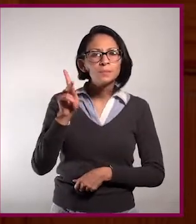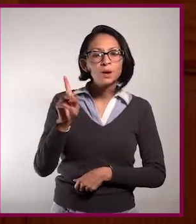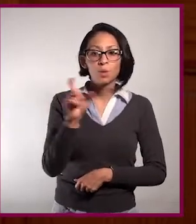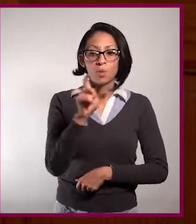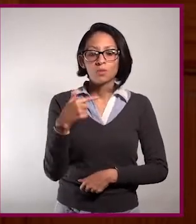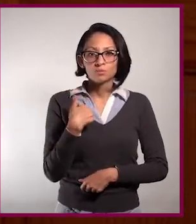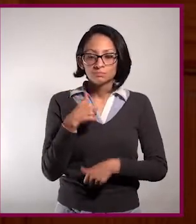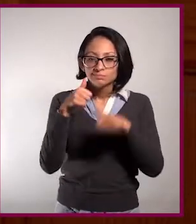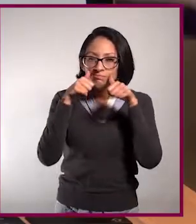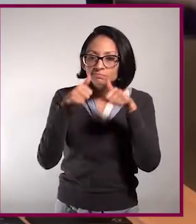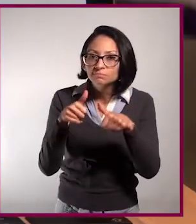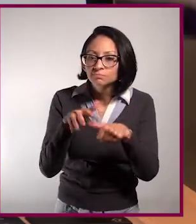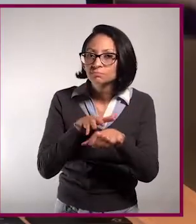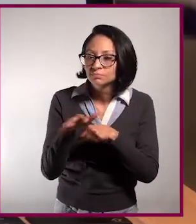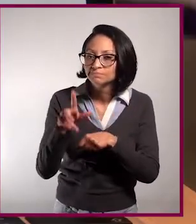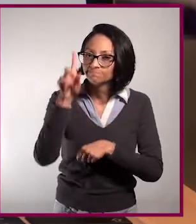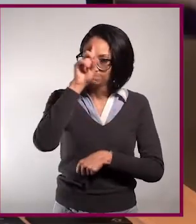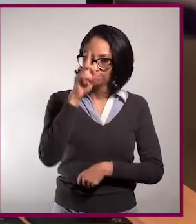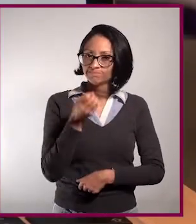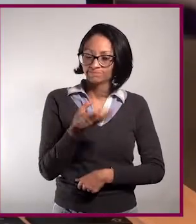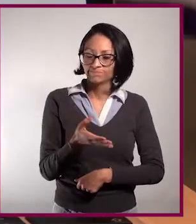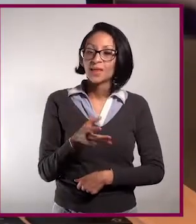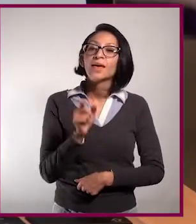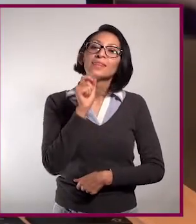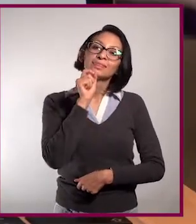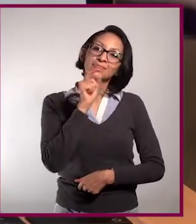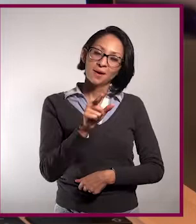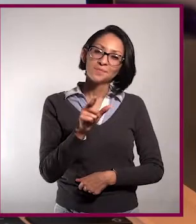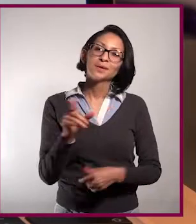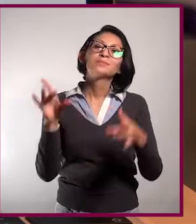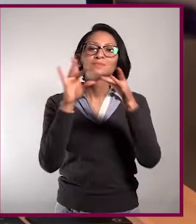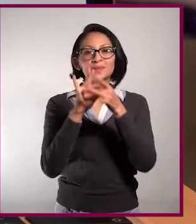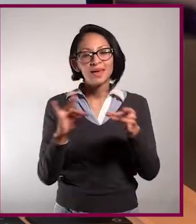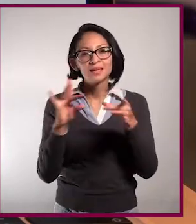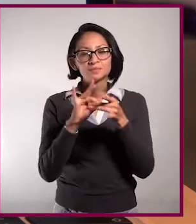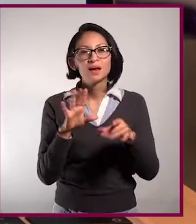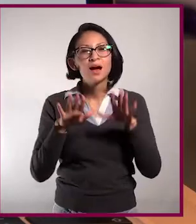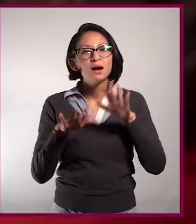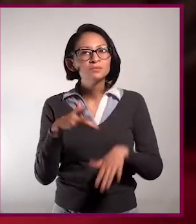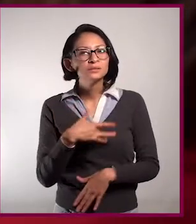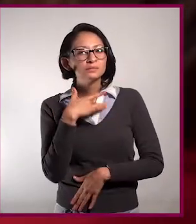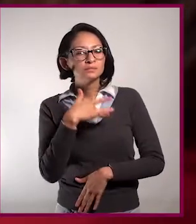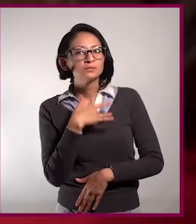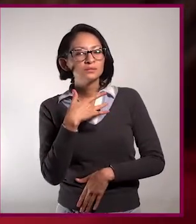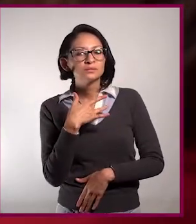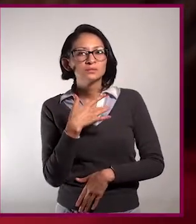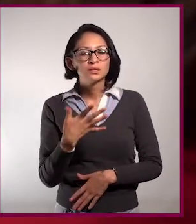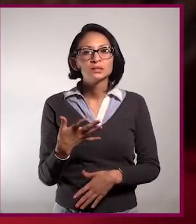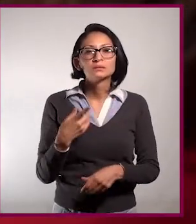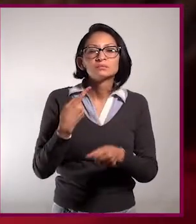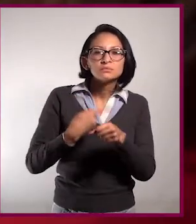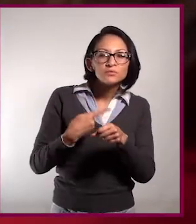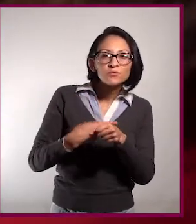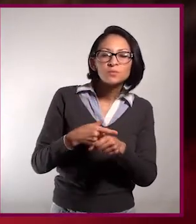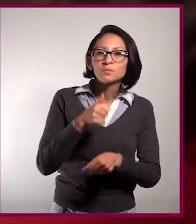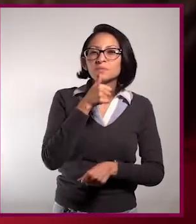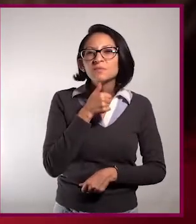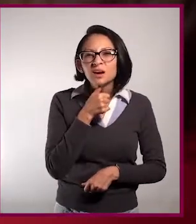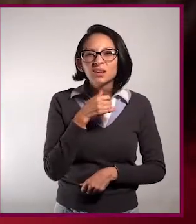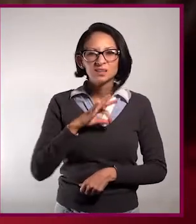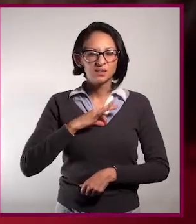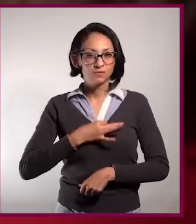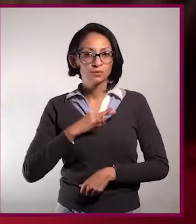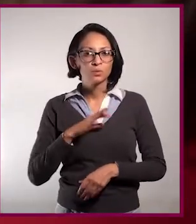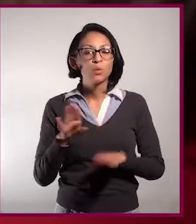las que hay que estar atentos. Por último, hablaremos de los síntomas de las infecciones vaginales y qué cuidados preventivos debes de tener